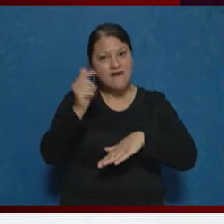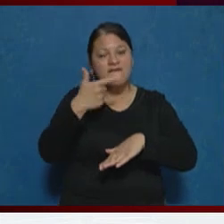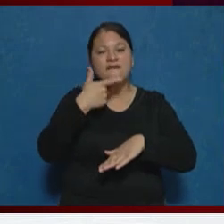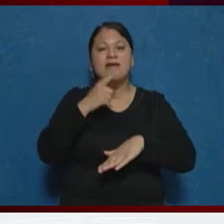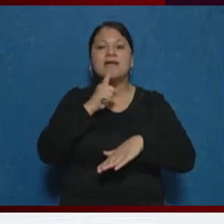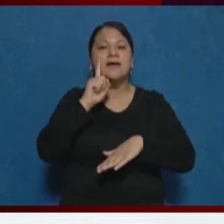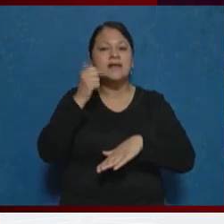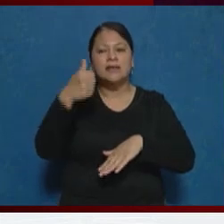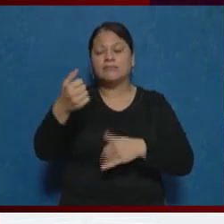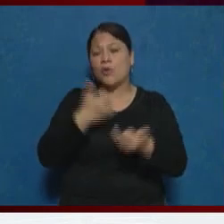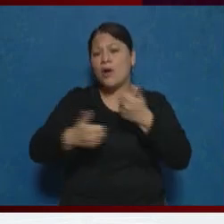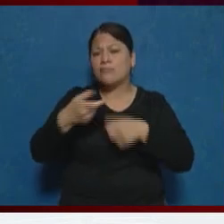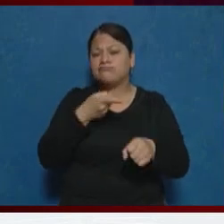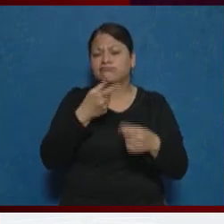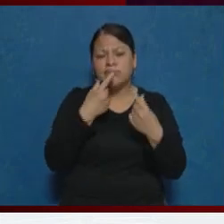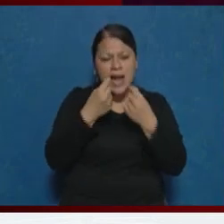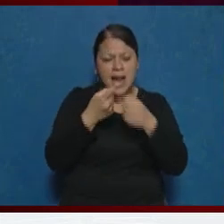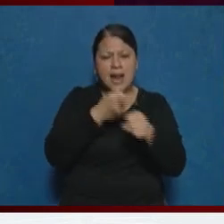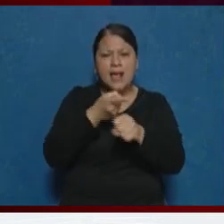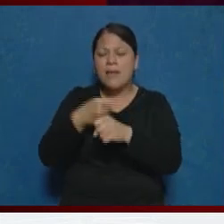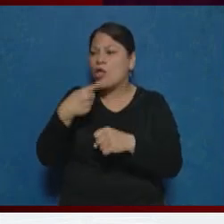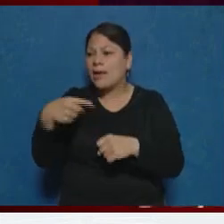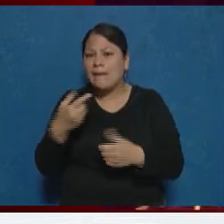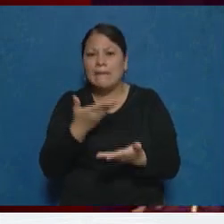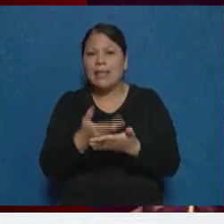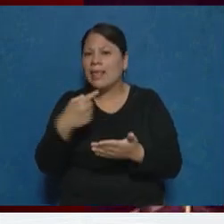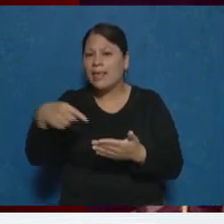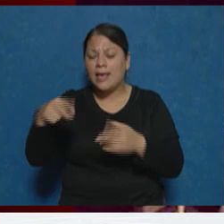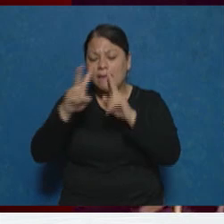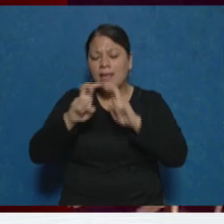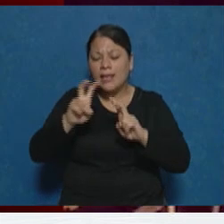están reclamando, qué están pidiendo y cómo marcha la investigación. Seba.